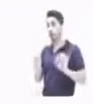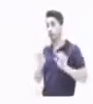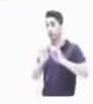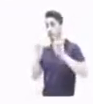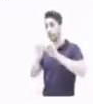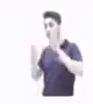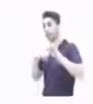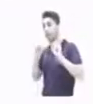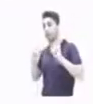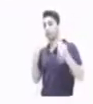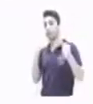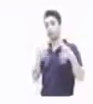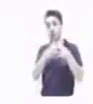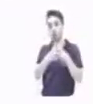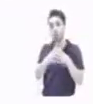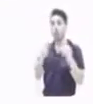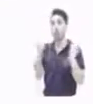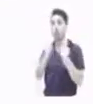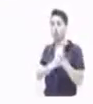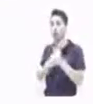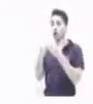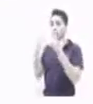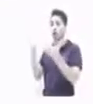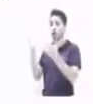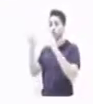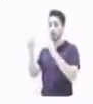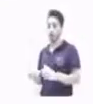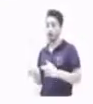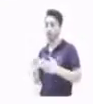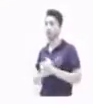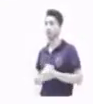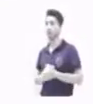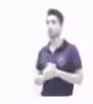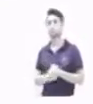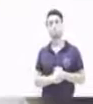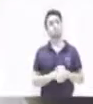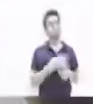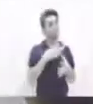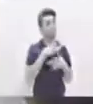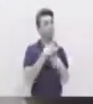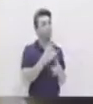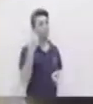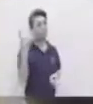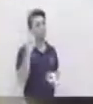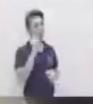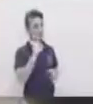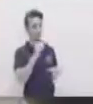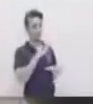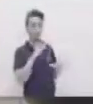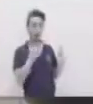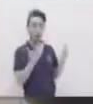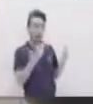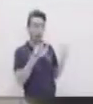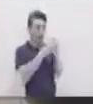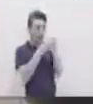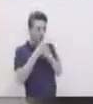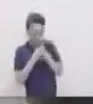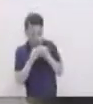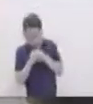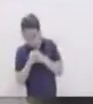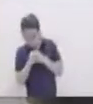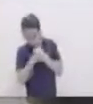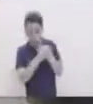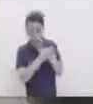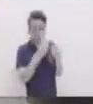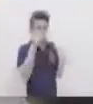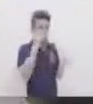formas diferentes puedo armar el comité con esas 8 personas. Profe, qué interesante cómo se pueden formar como que a